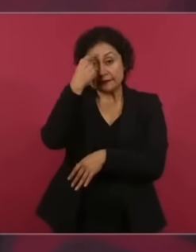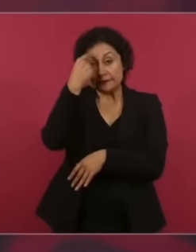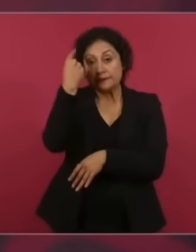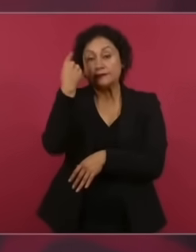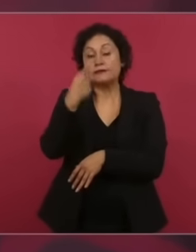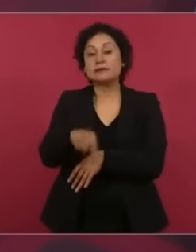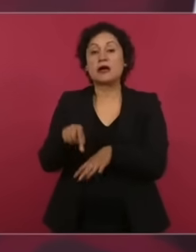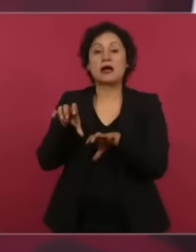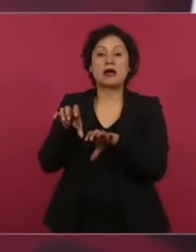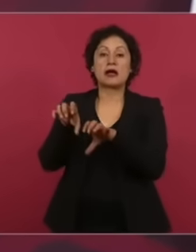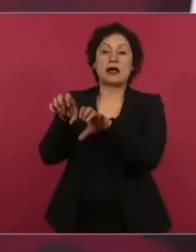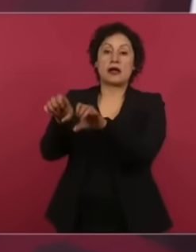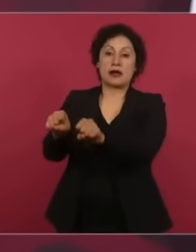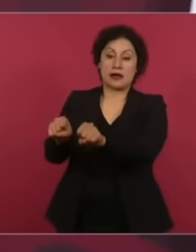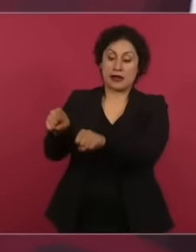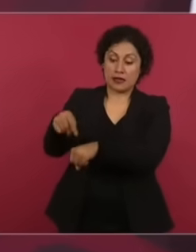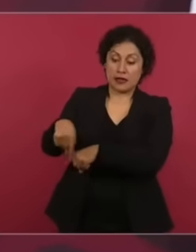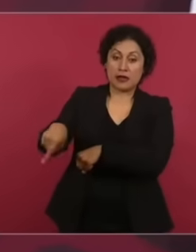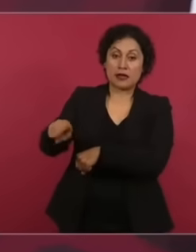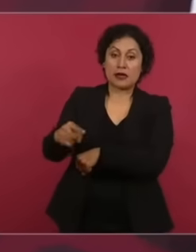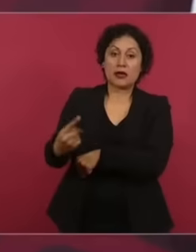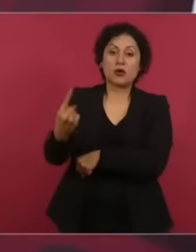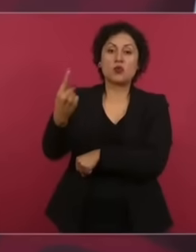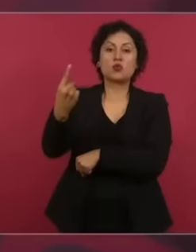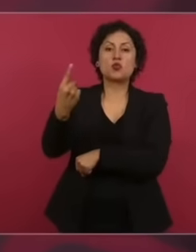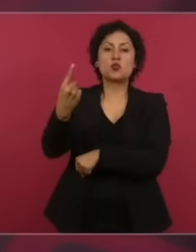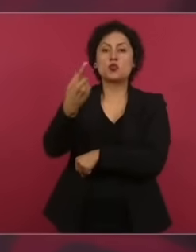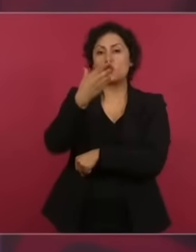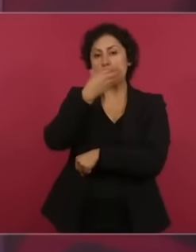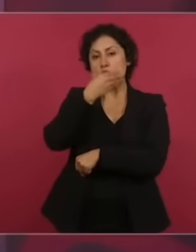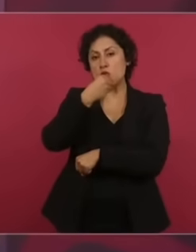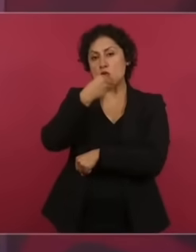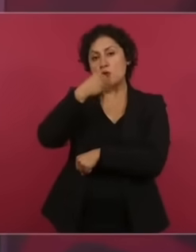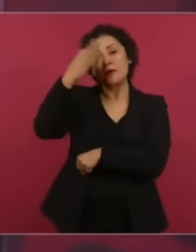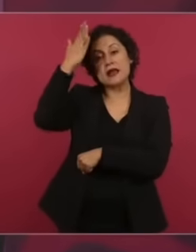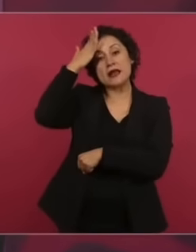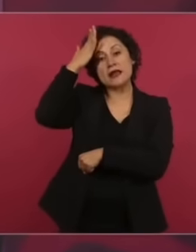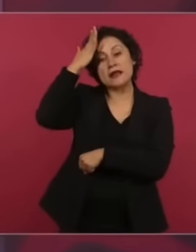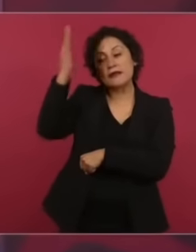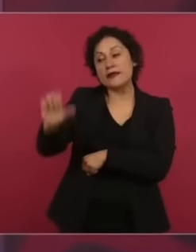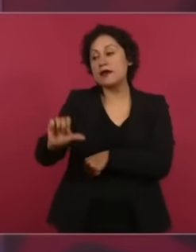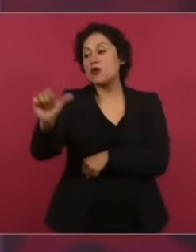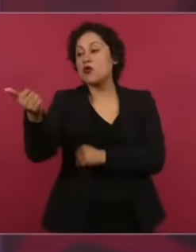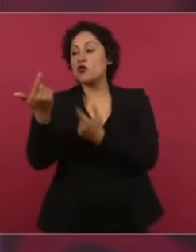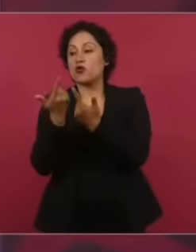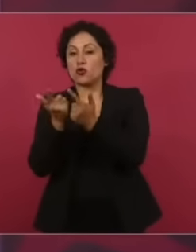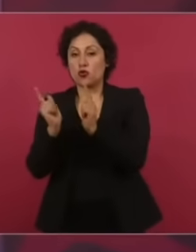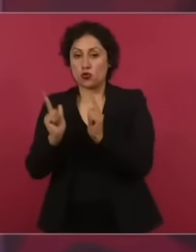a detener a un líder de otro grupo, a un pueblo,